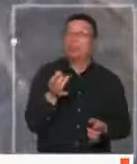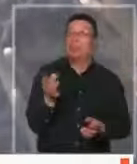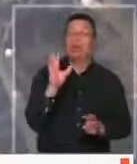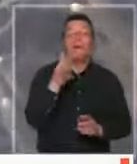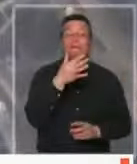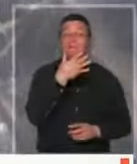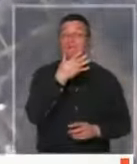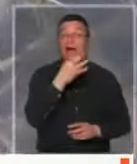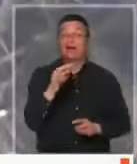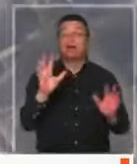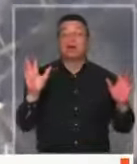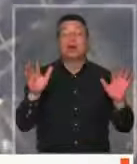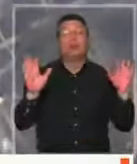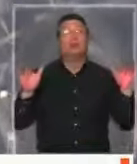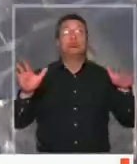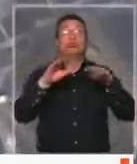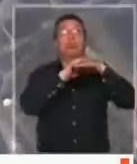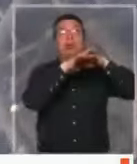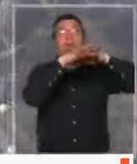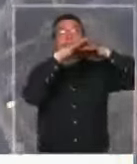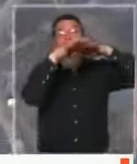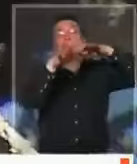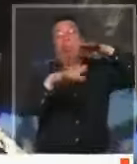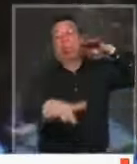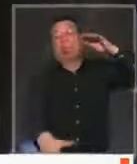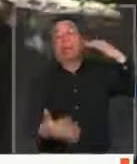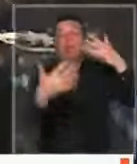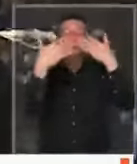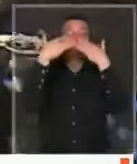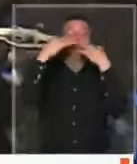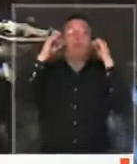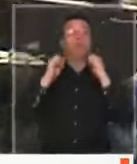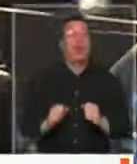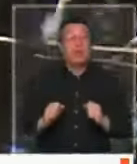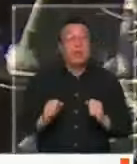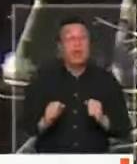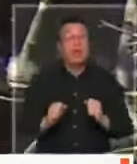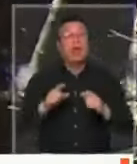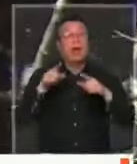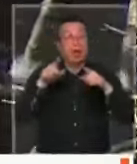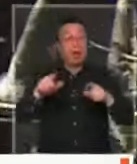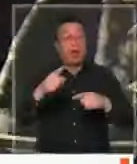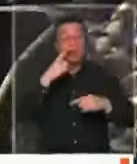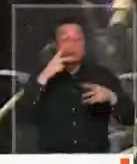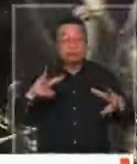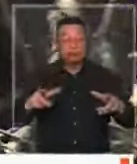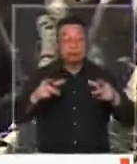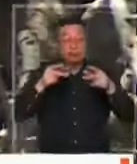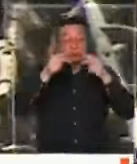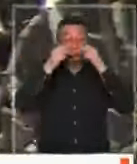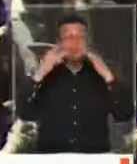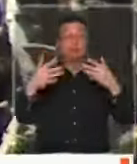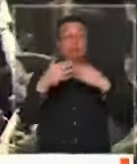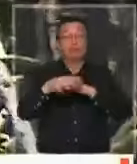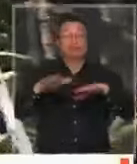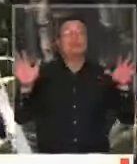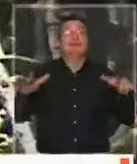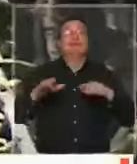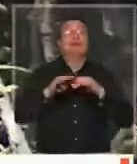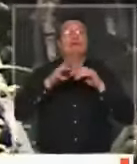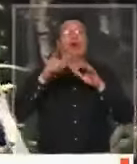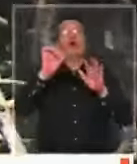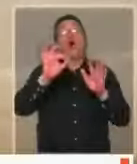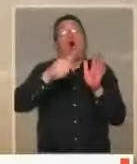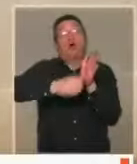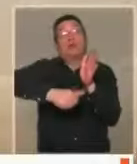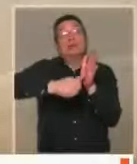sencillo y tal como escucha, podría contagiarse. La bacteria se conduce a través de la inhalación de polvo de las plumas o de las heces de las